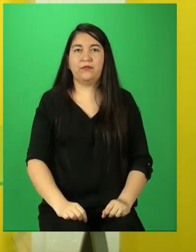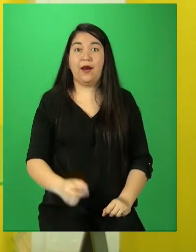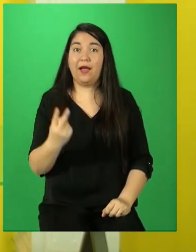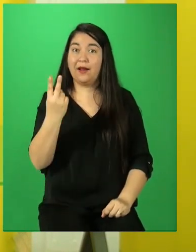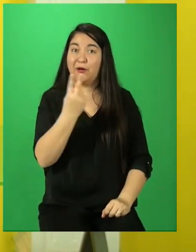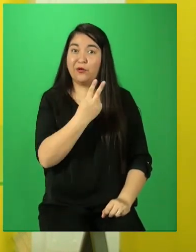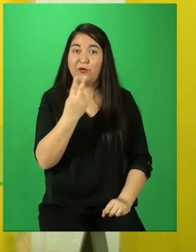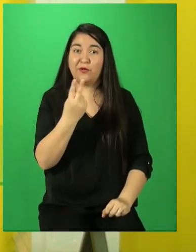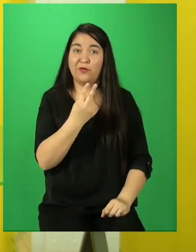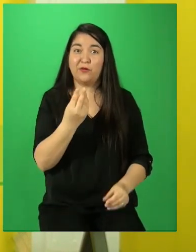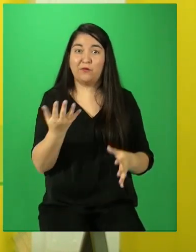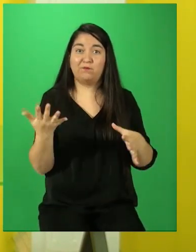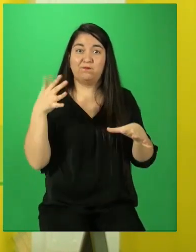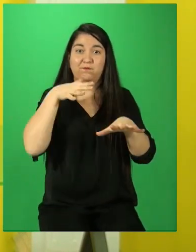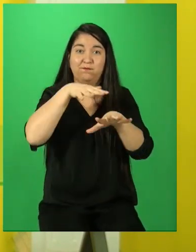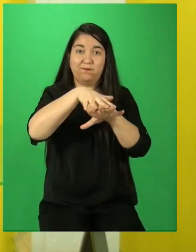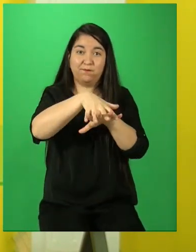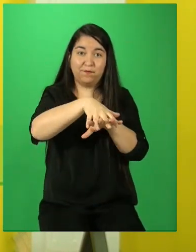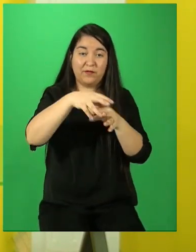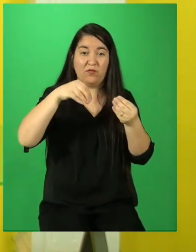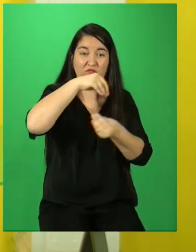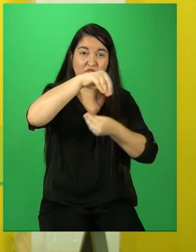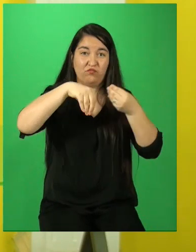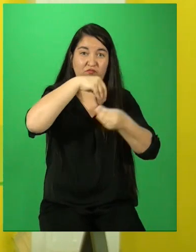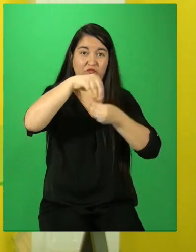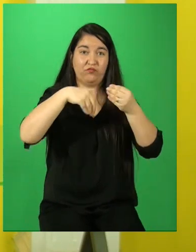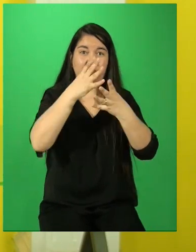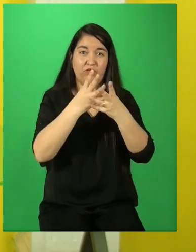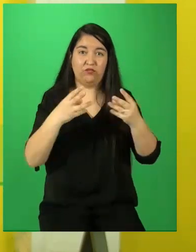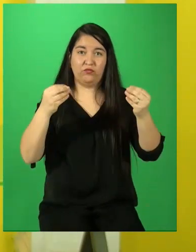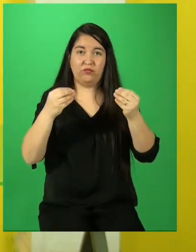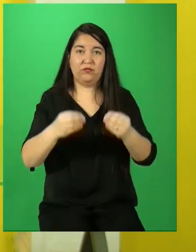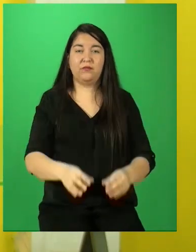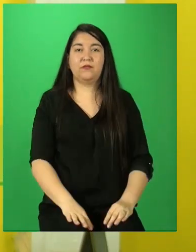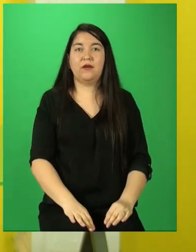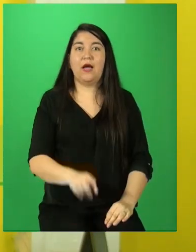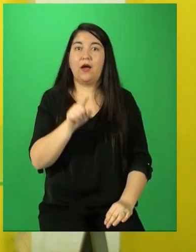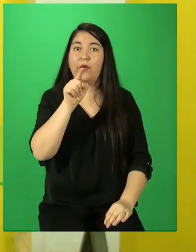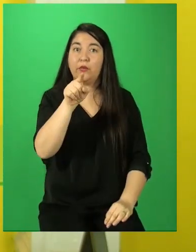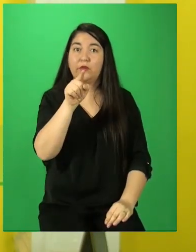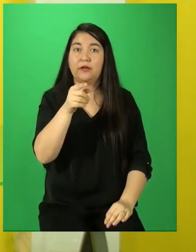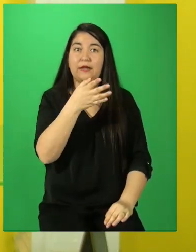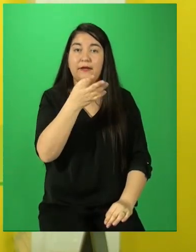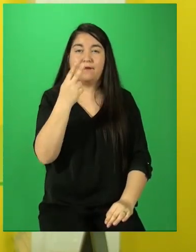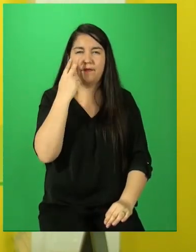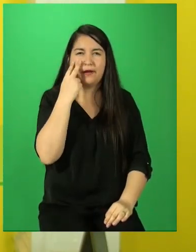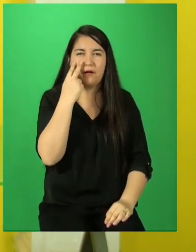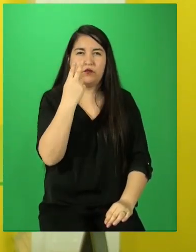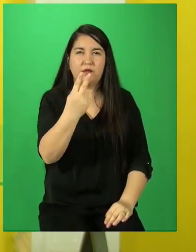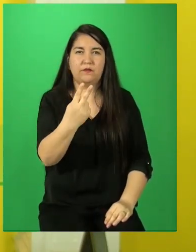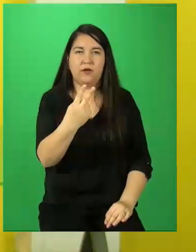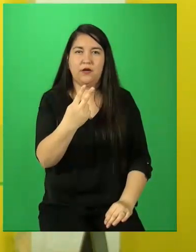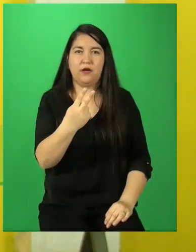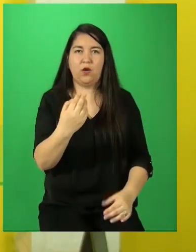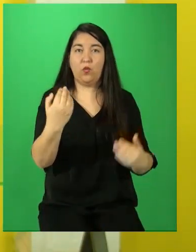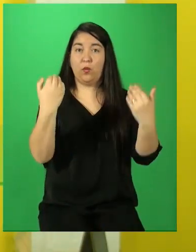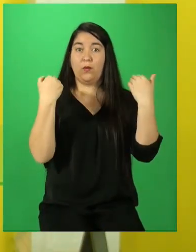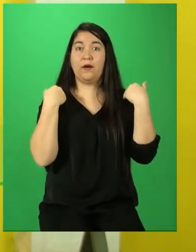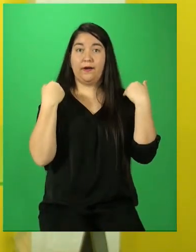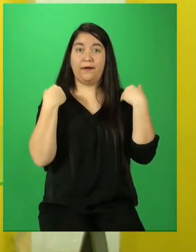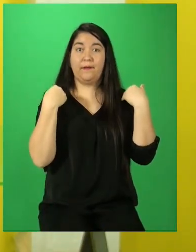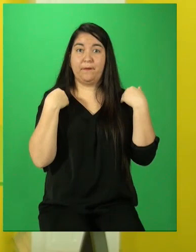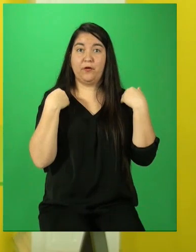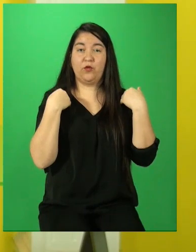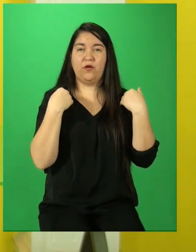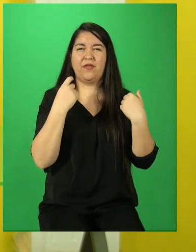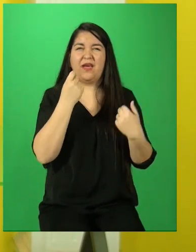Ambos van a formar la disolución. Ahora, ustedes van a observar un claro ejemplo de